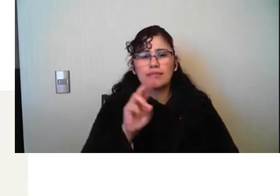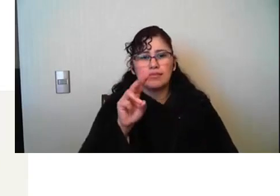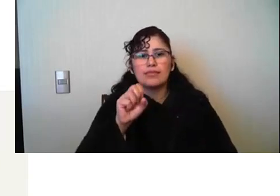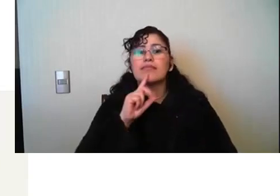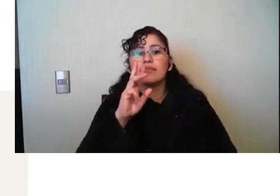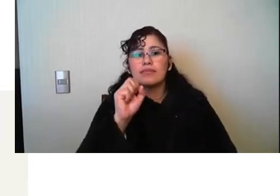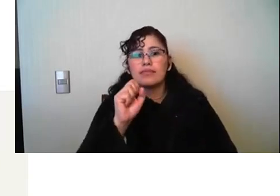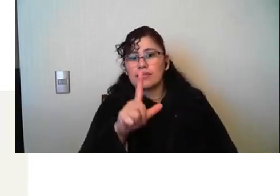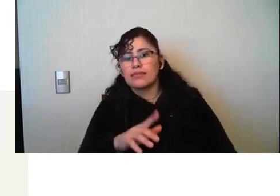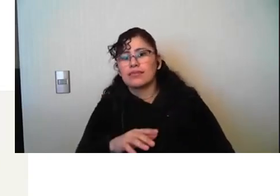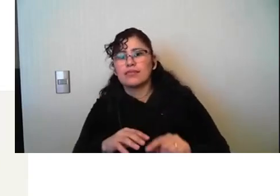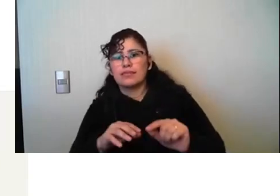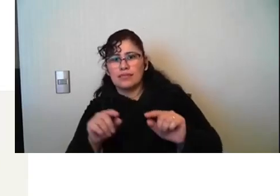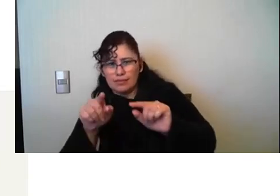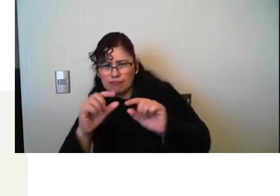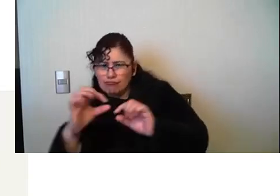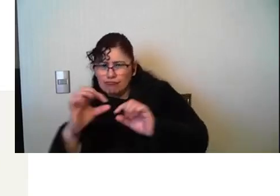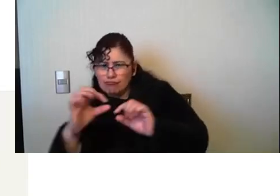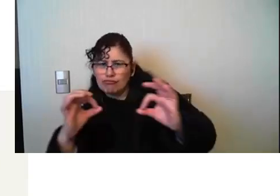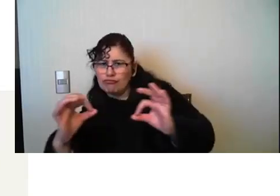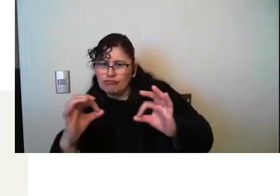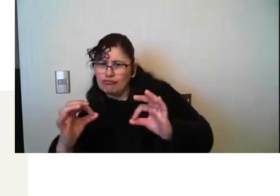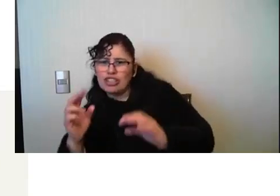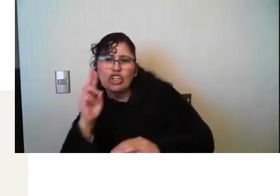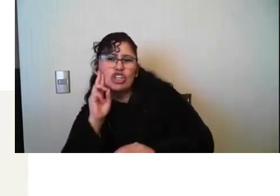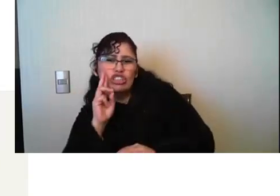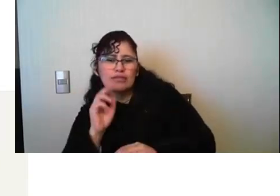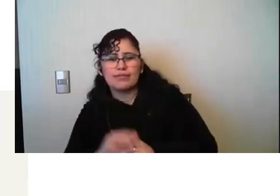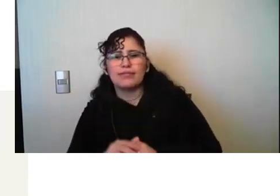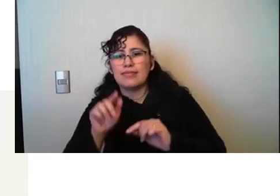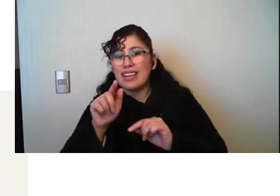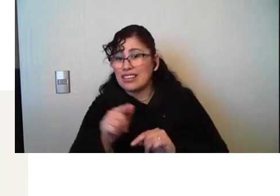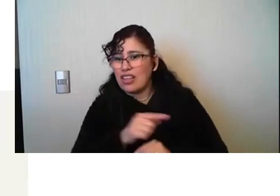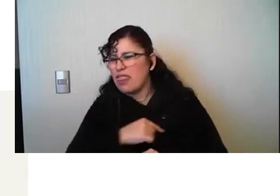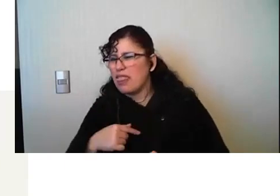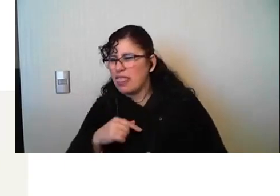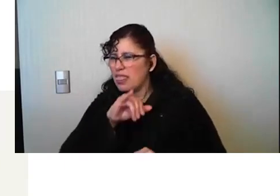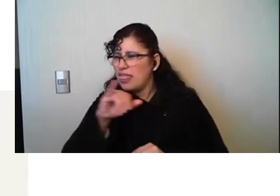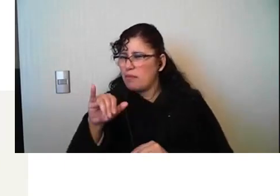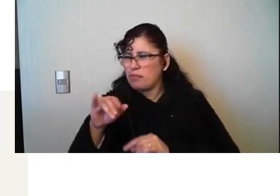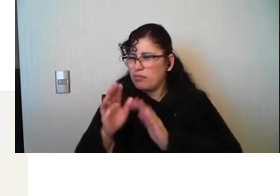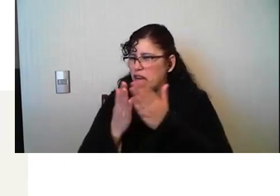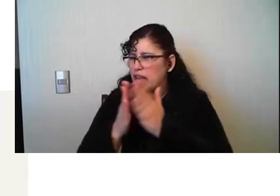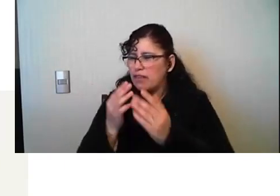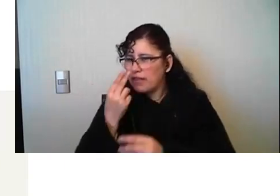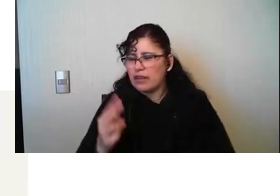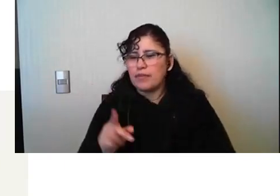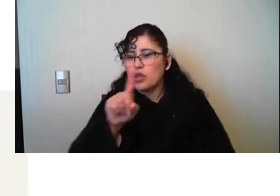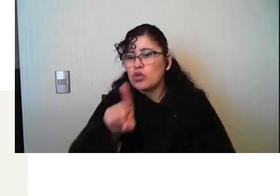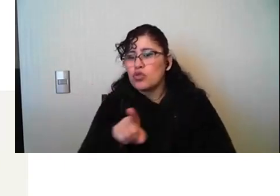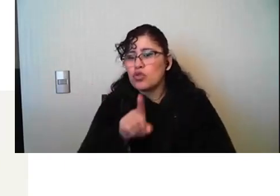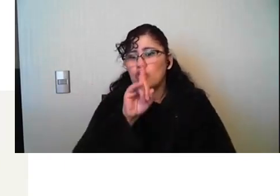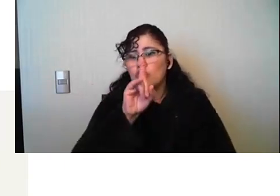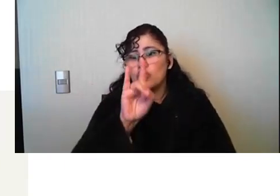vista lateral se posiciona en este sector. Y no es otra cosa que ustedes lo van a encontrar con el nombre de